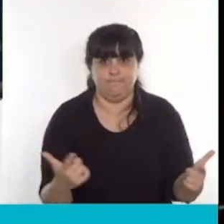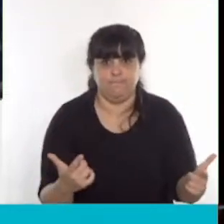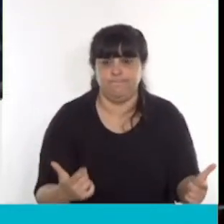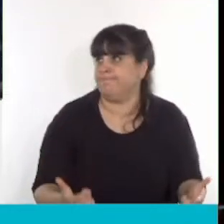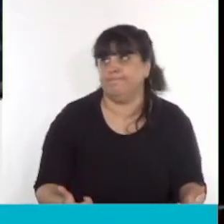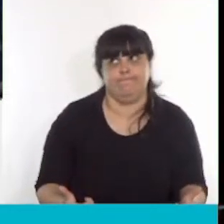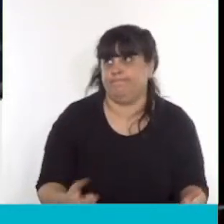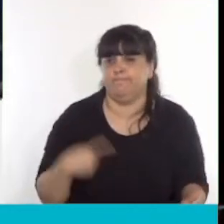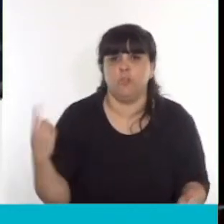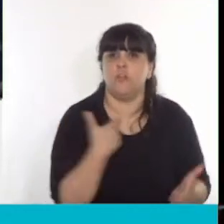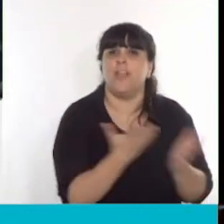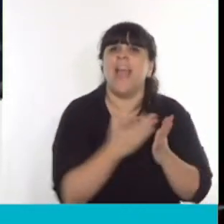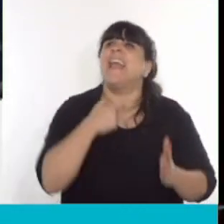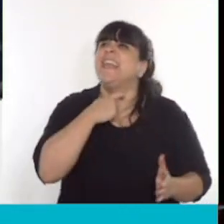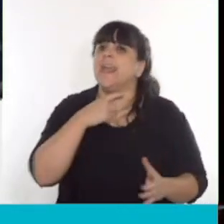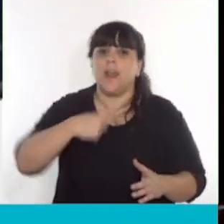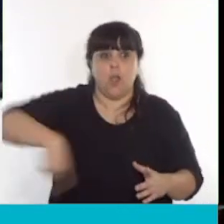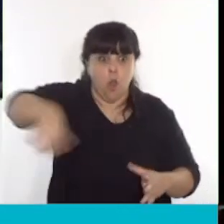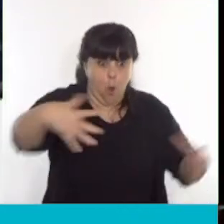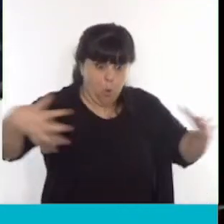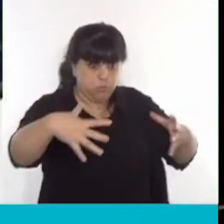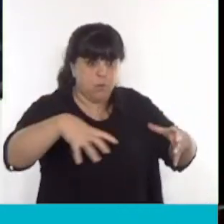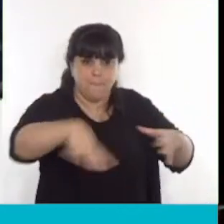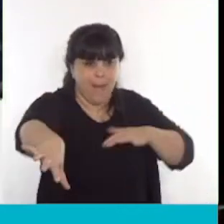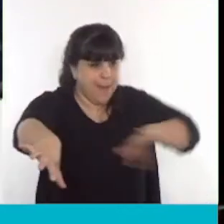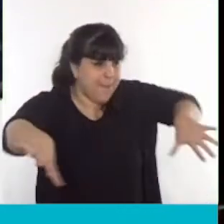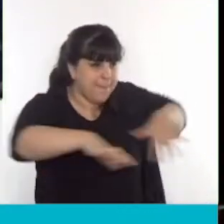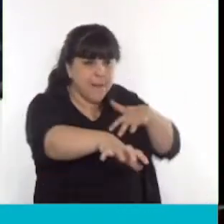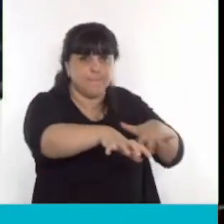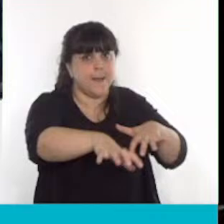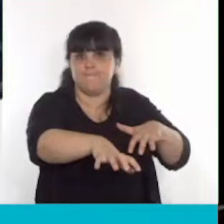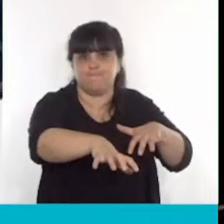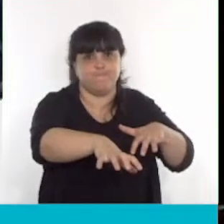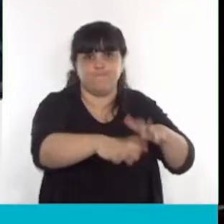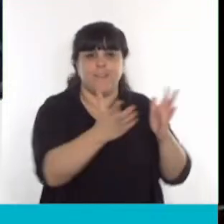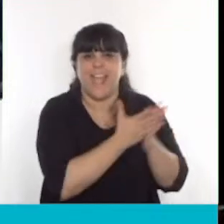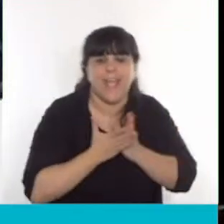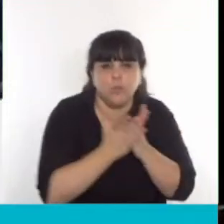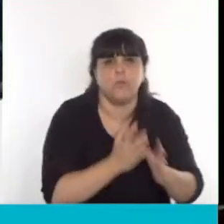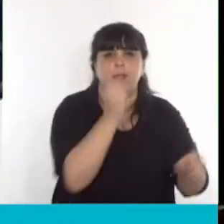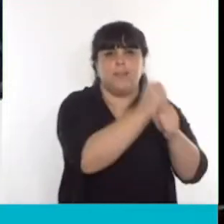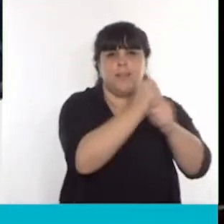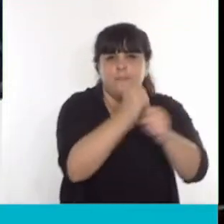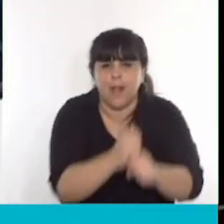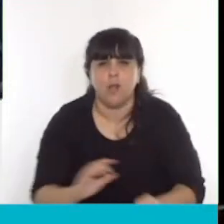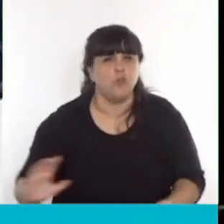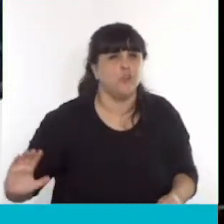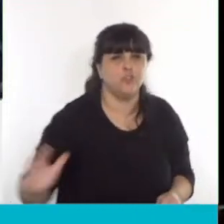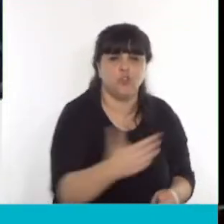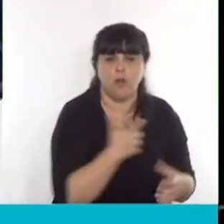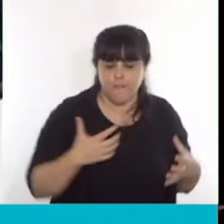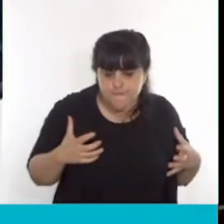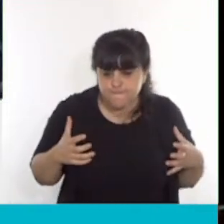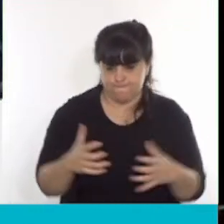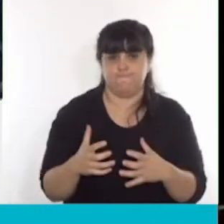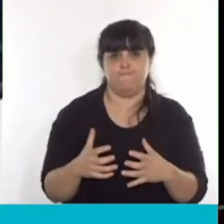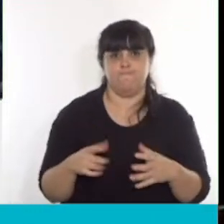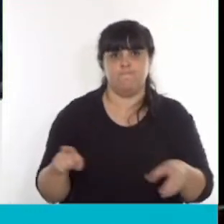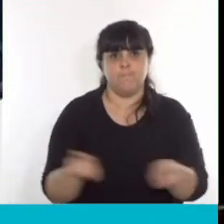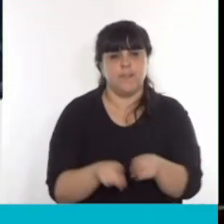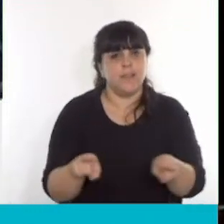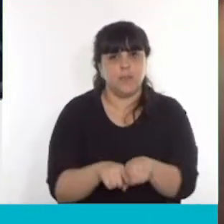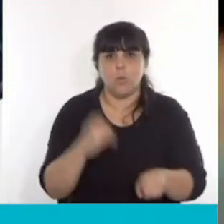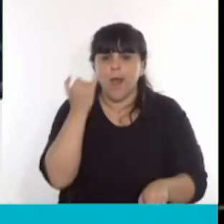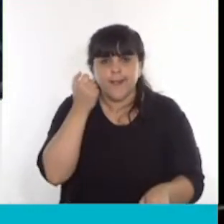dividir permanentemente, pero los estudiantes, los trabajadores en las calles han sin duda sacado una enorme conclusión, y